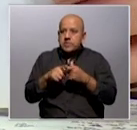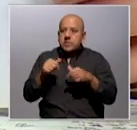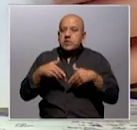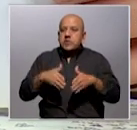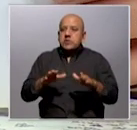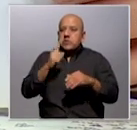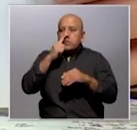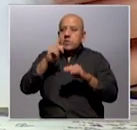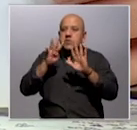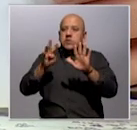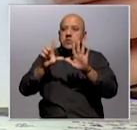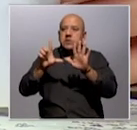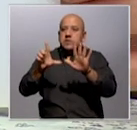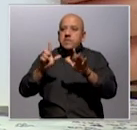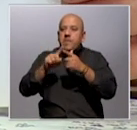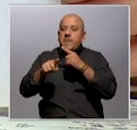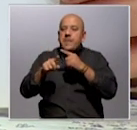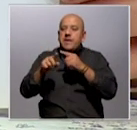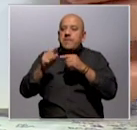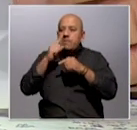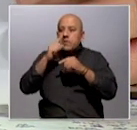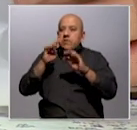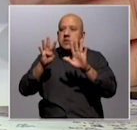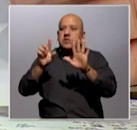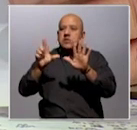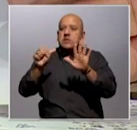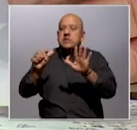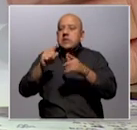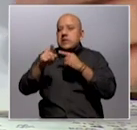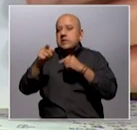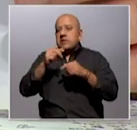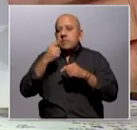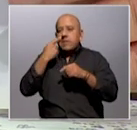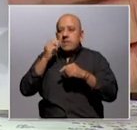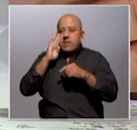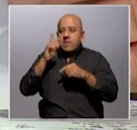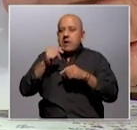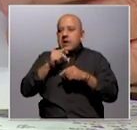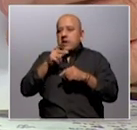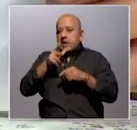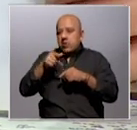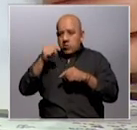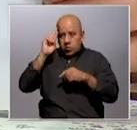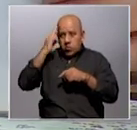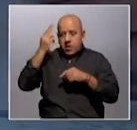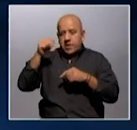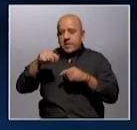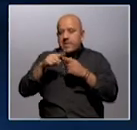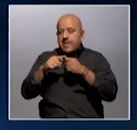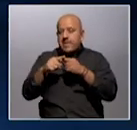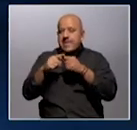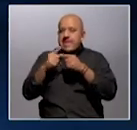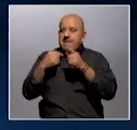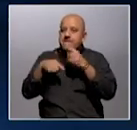naciones 77 en el 76 en la plata pero hijo de padres uruguayos exiliados papá para toda esa historia